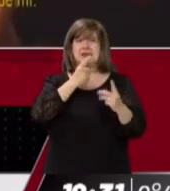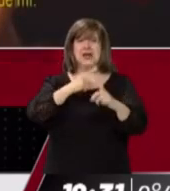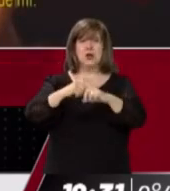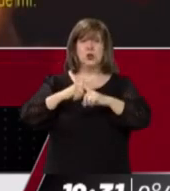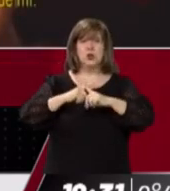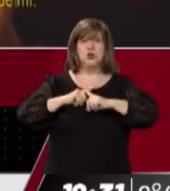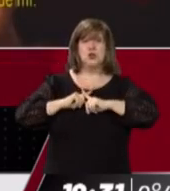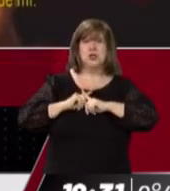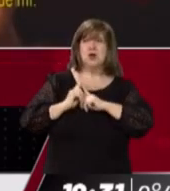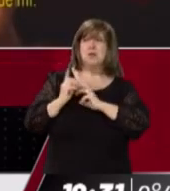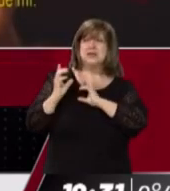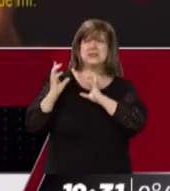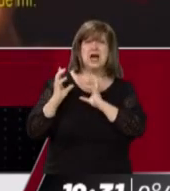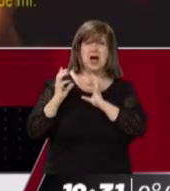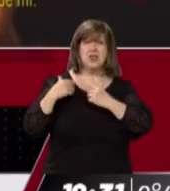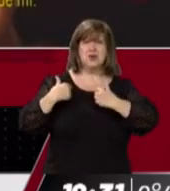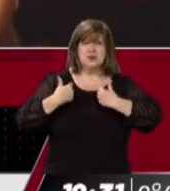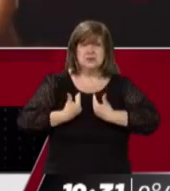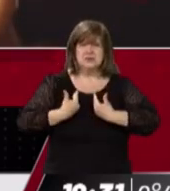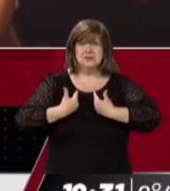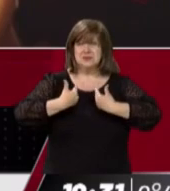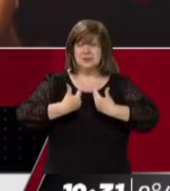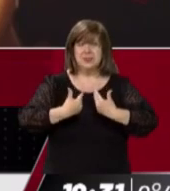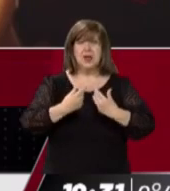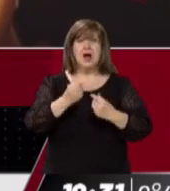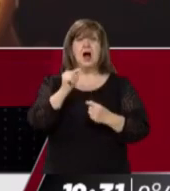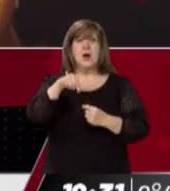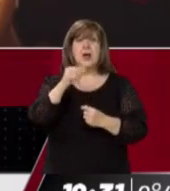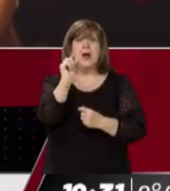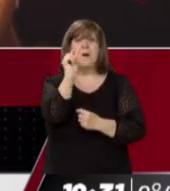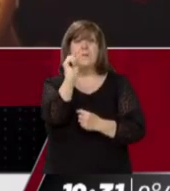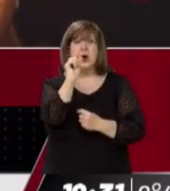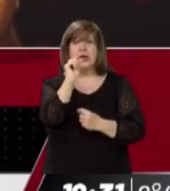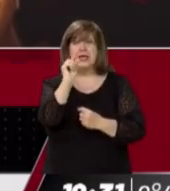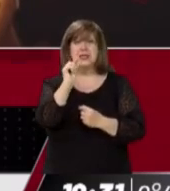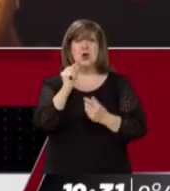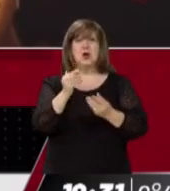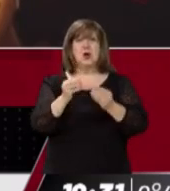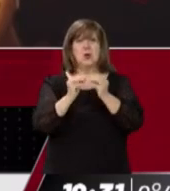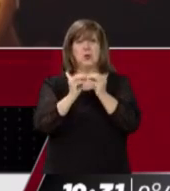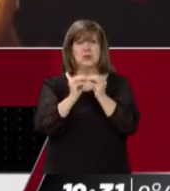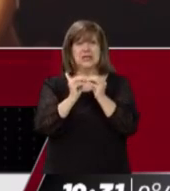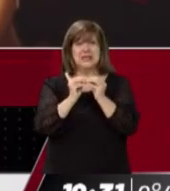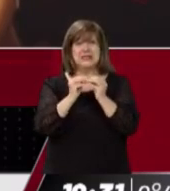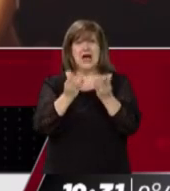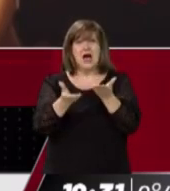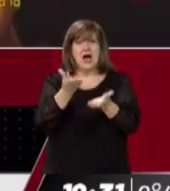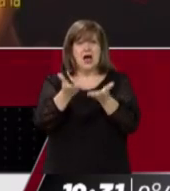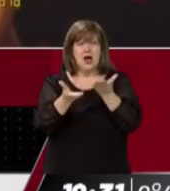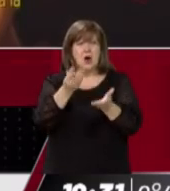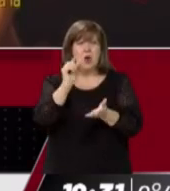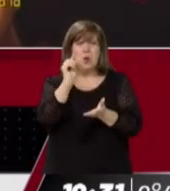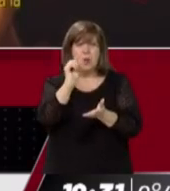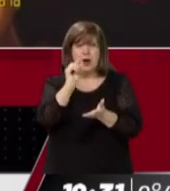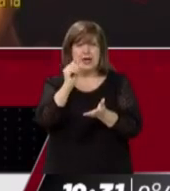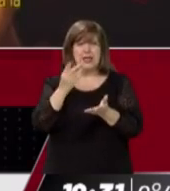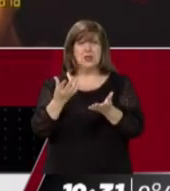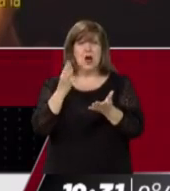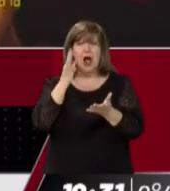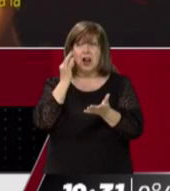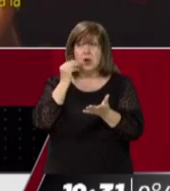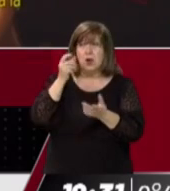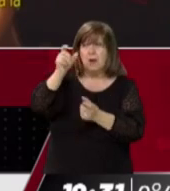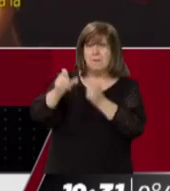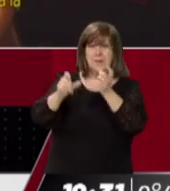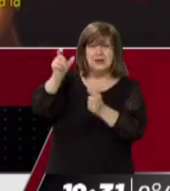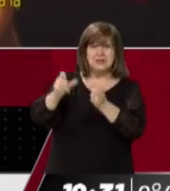allá que sea un poco un poco un poco un poquito nomás que les alivia el saber que las personas que tan mal